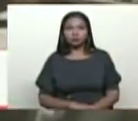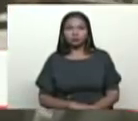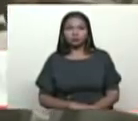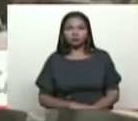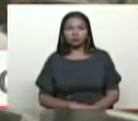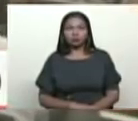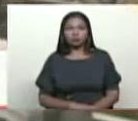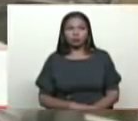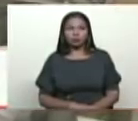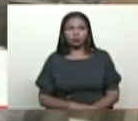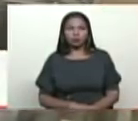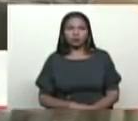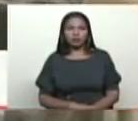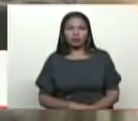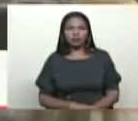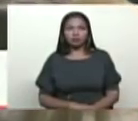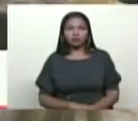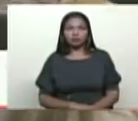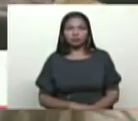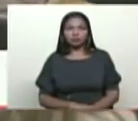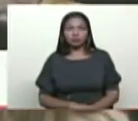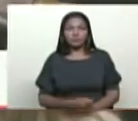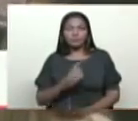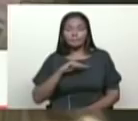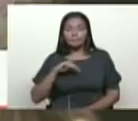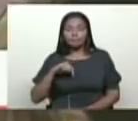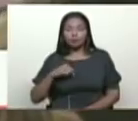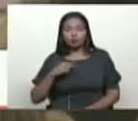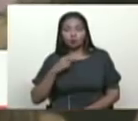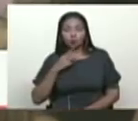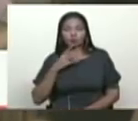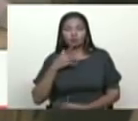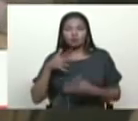Nosotros estamos en el ojo del huracán del imperio norteamericano.